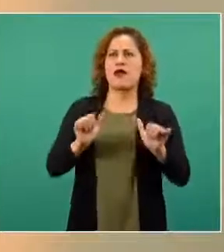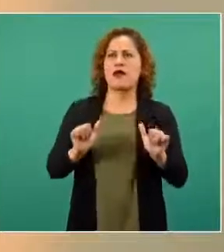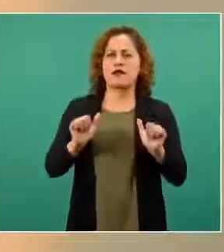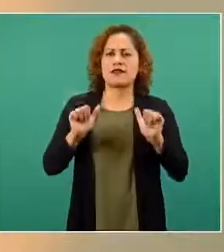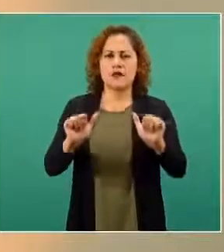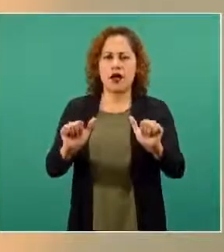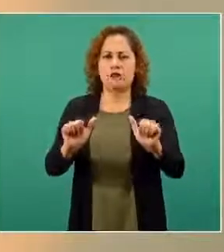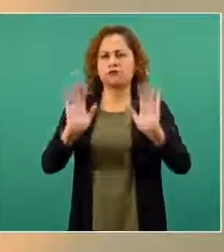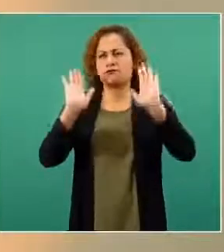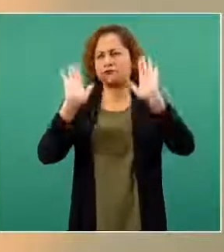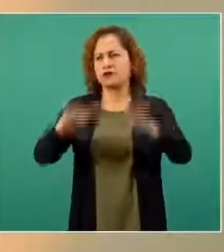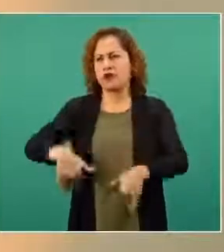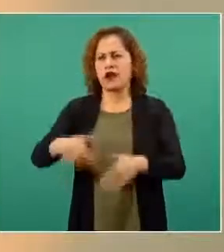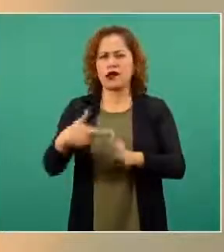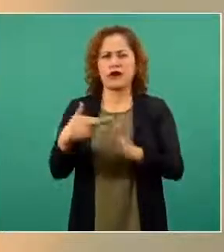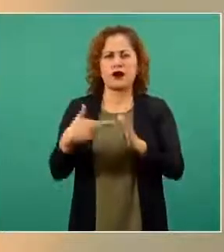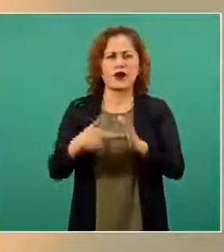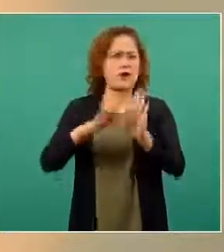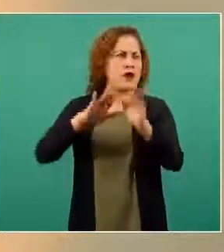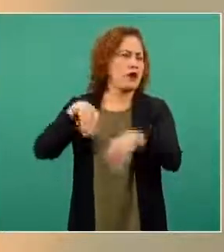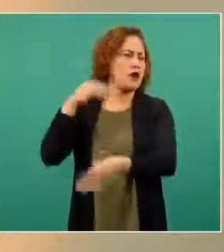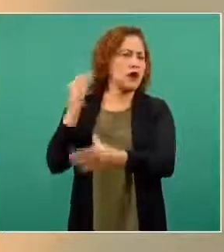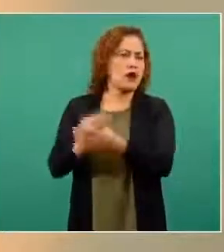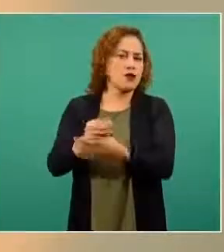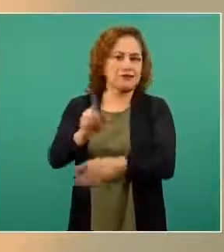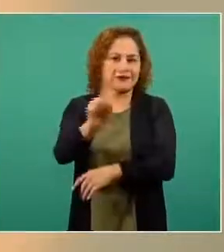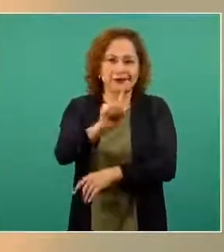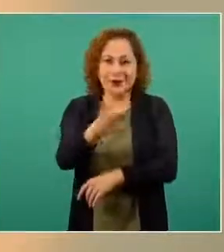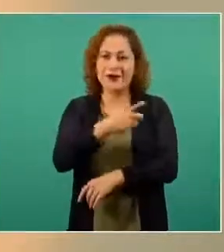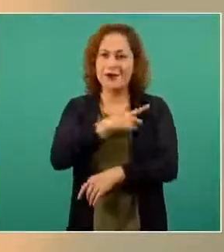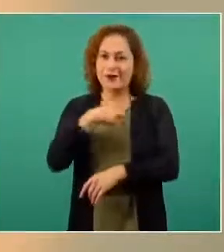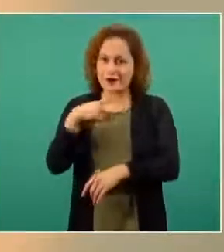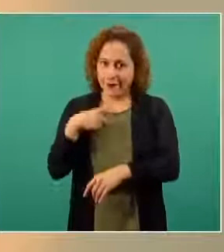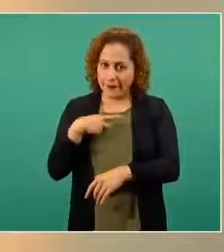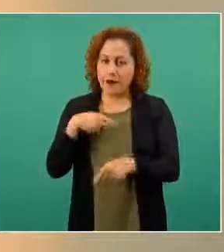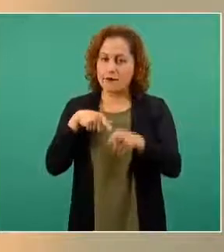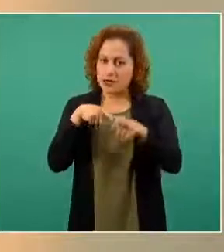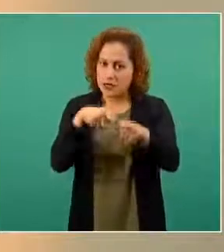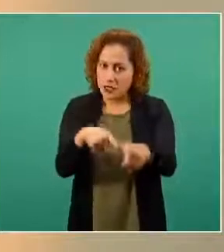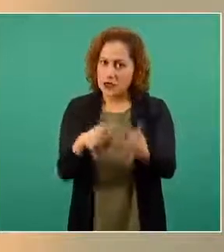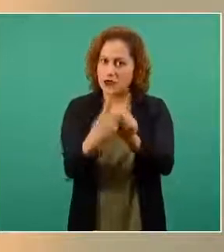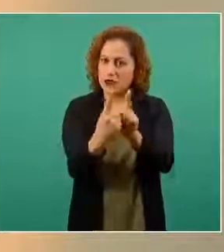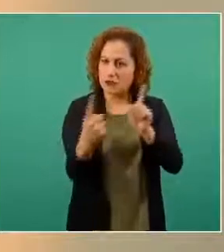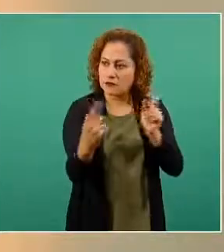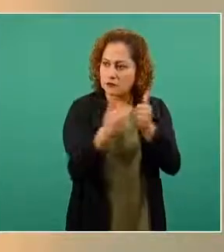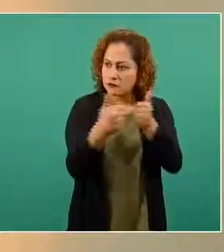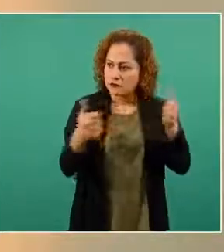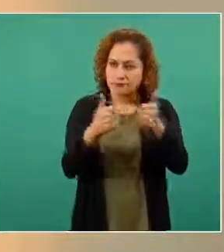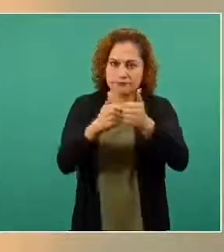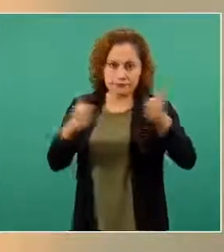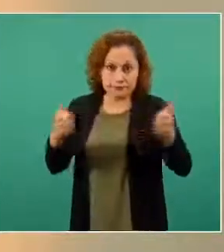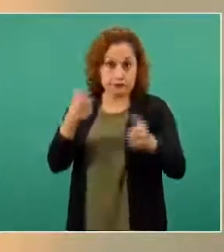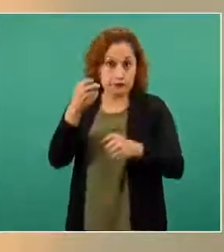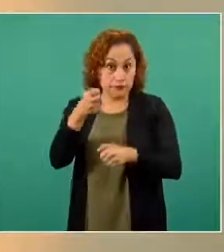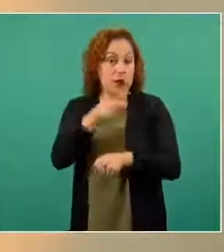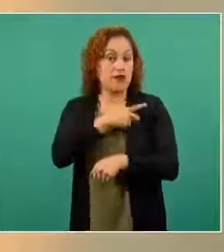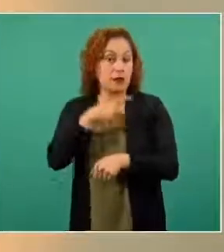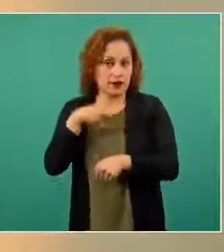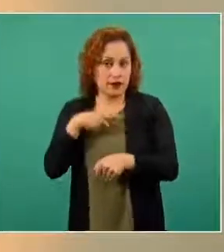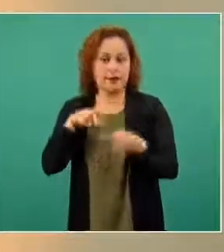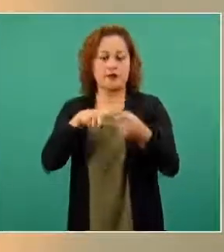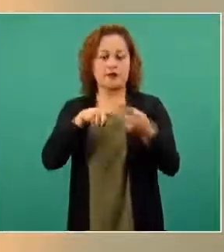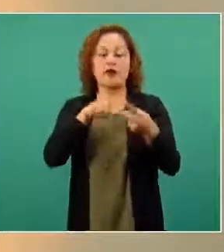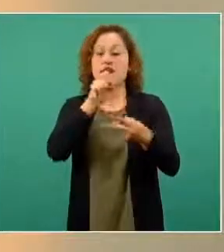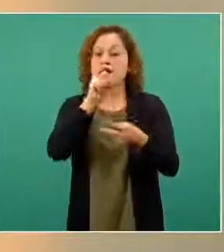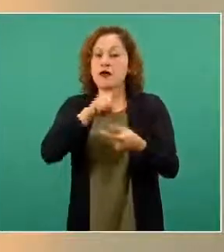que conocemos. La sana distancia es fundamental para continuar con este comportamiento al descenso y también justamente lo son el lavado